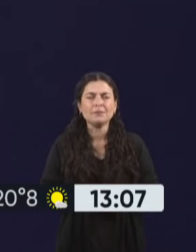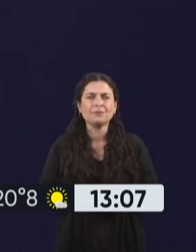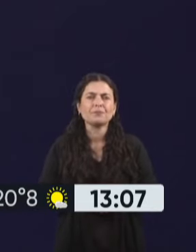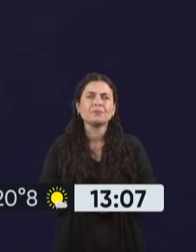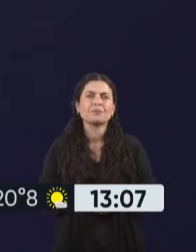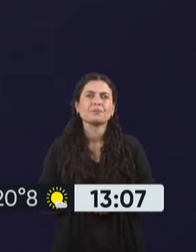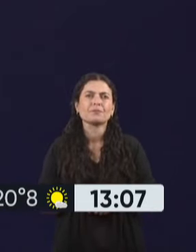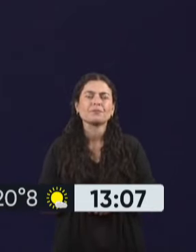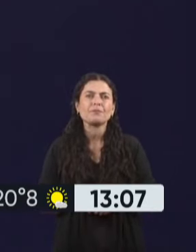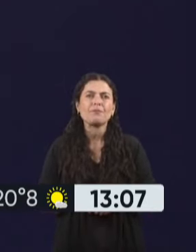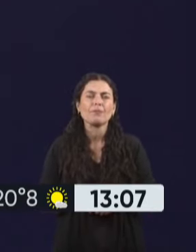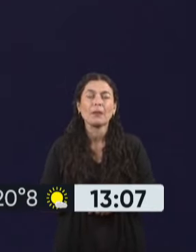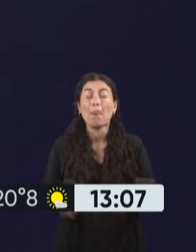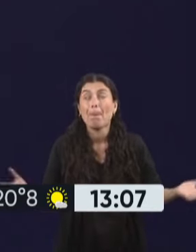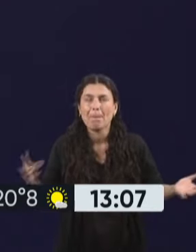A ver,